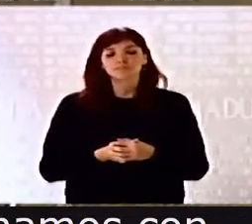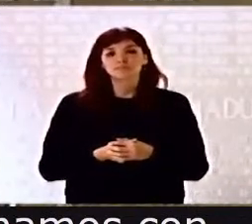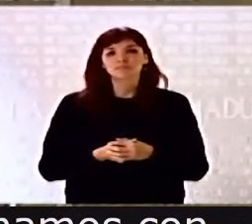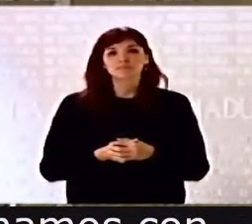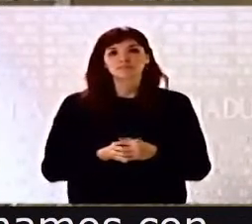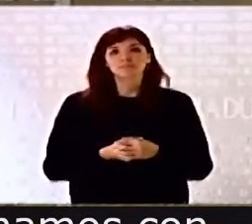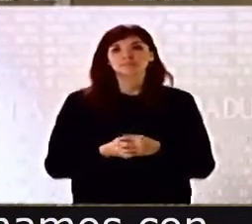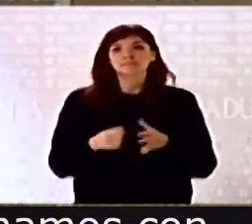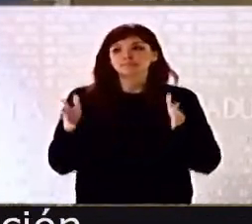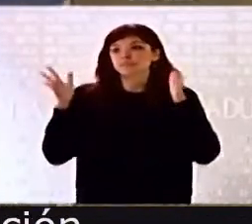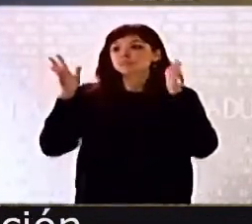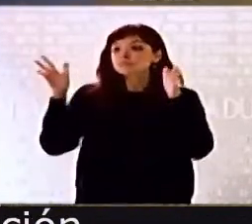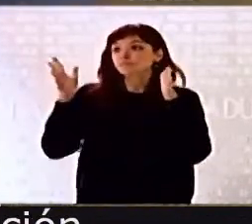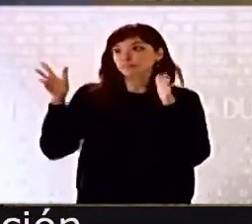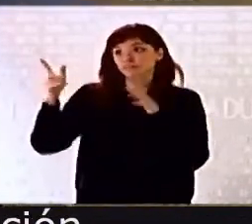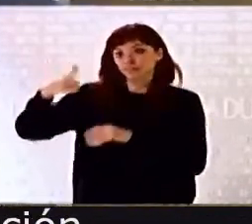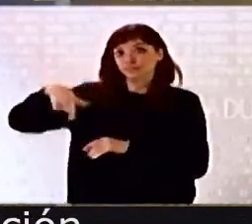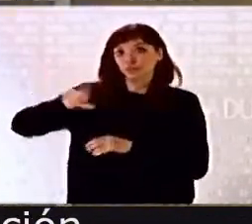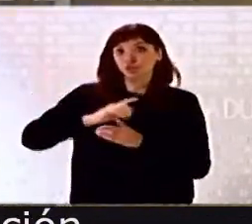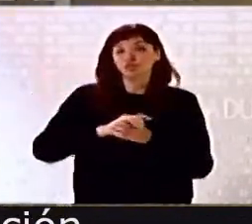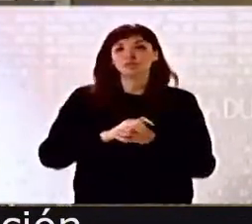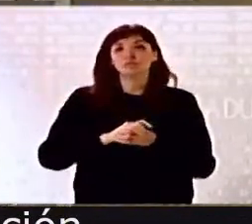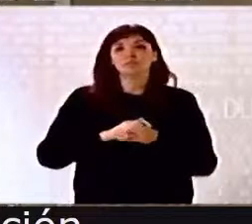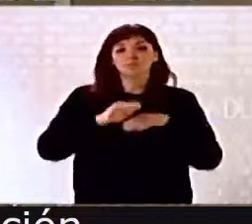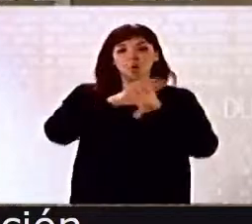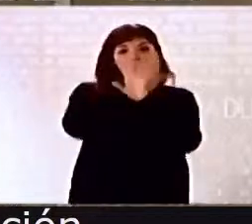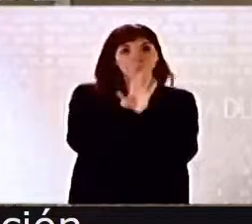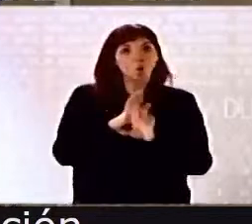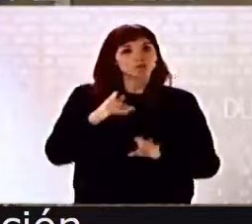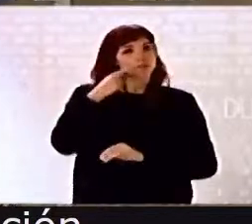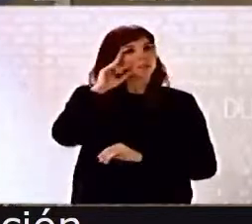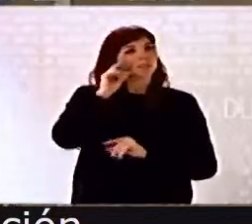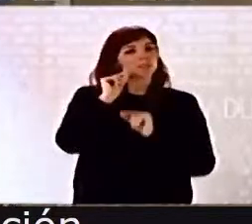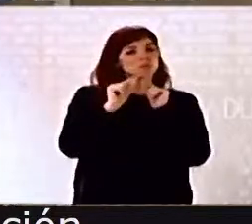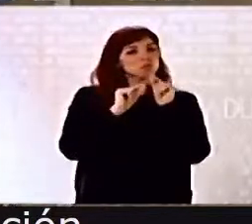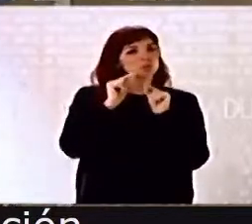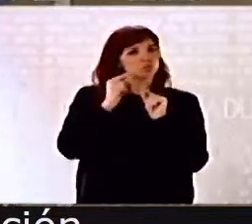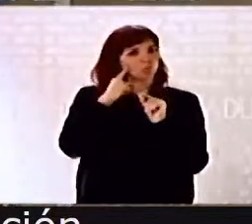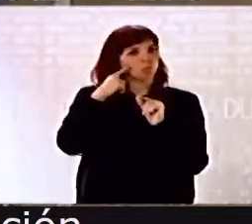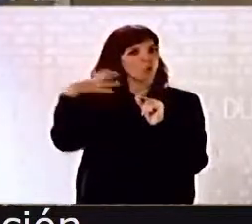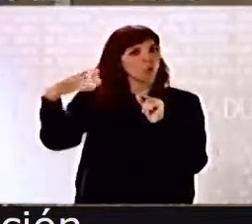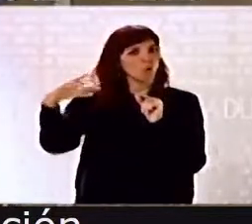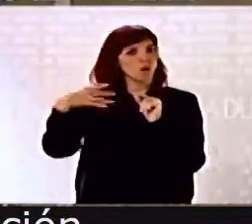Les recomiendo que se lean las últimas declaraciones que hacen epidemiólogos de prestigio.